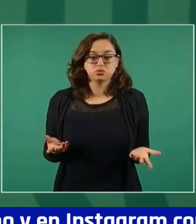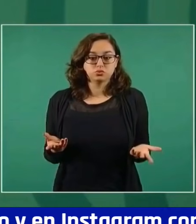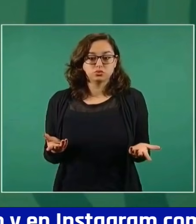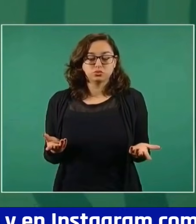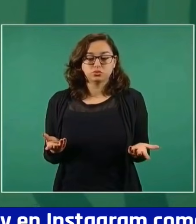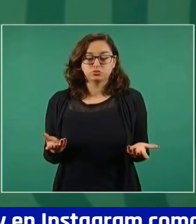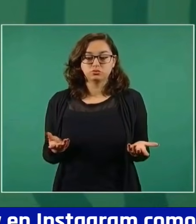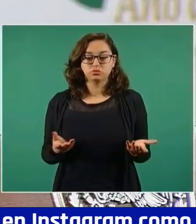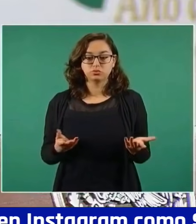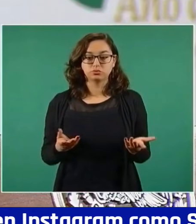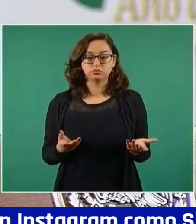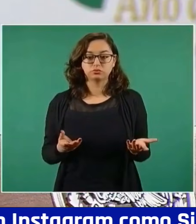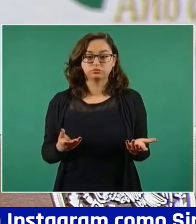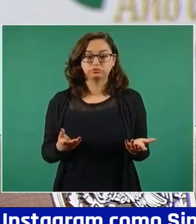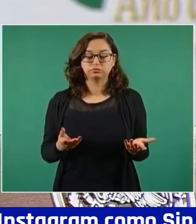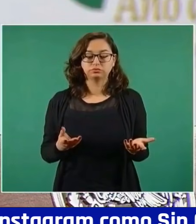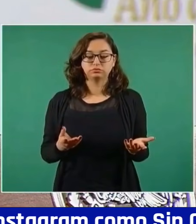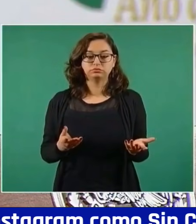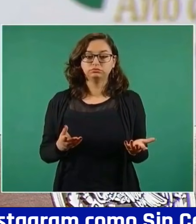Es algo